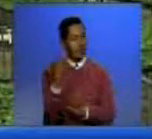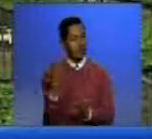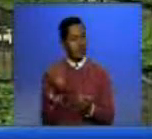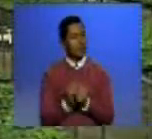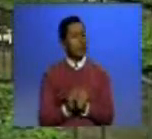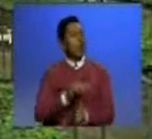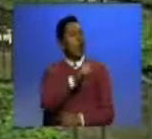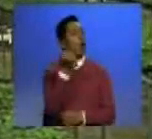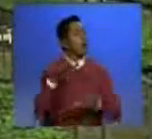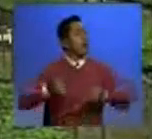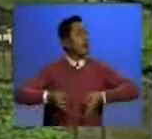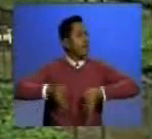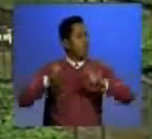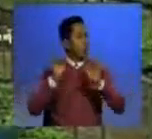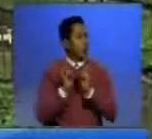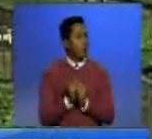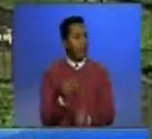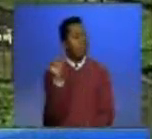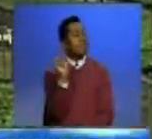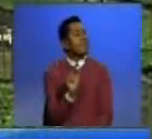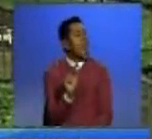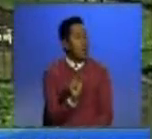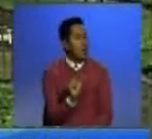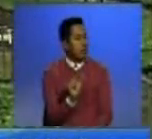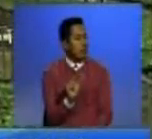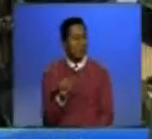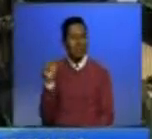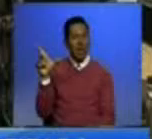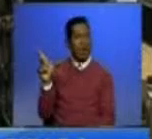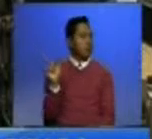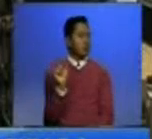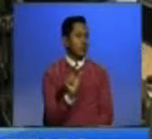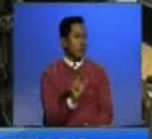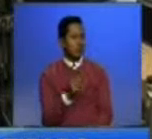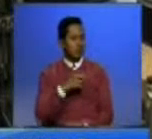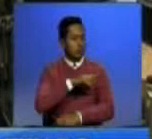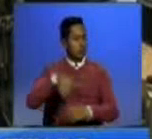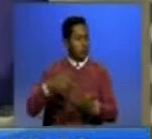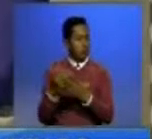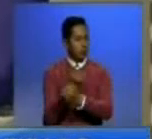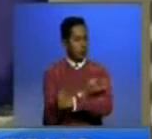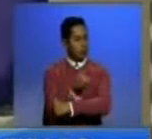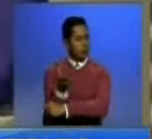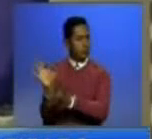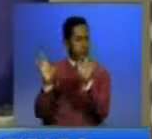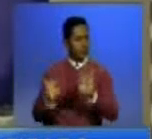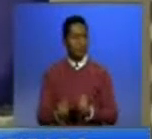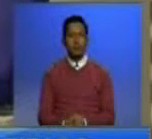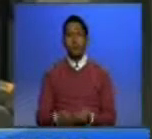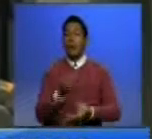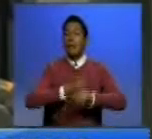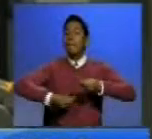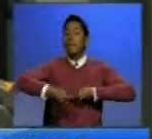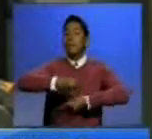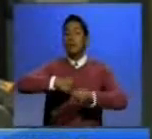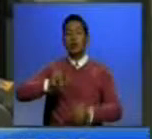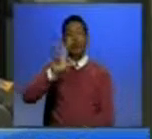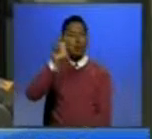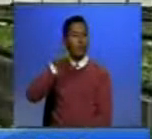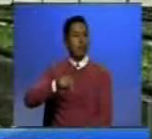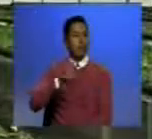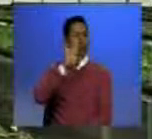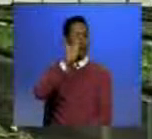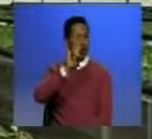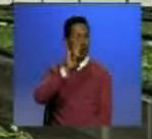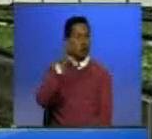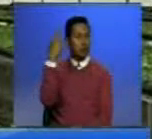de producción que pueda abaratar el costo de la semilla y ofertarle un volumen adecuado. La inversión es de 3.8 millones de dólares,